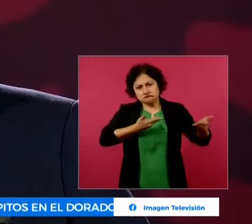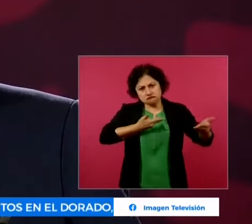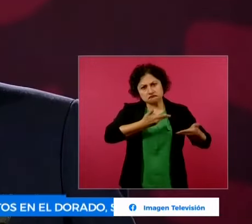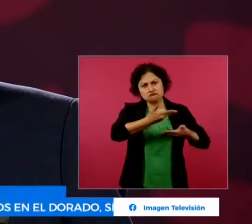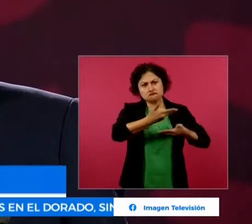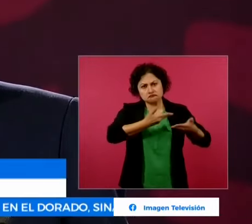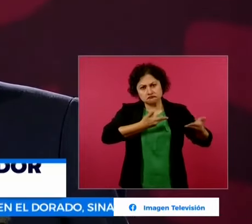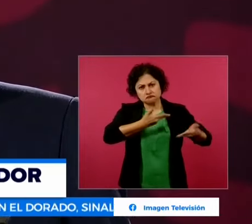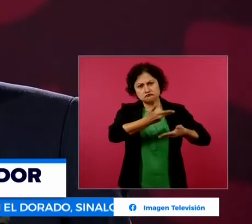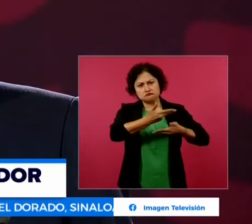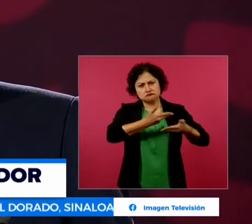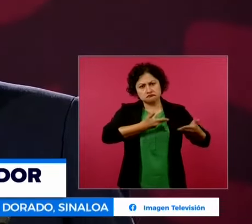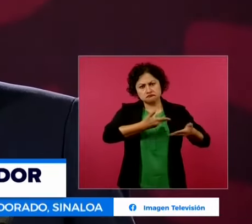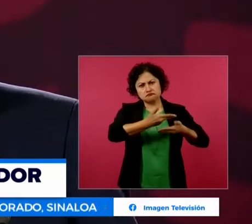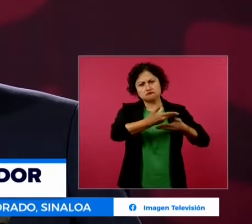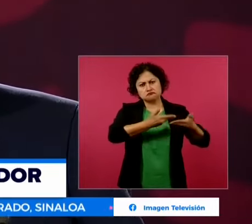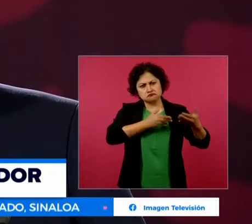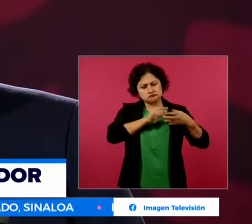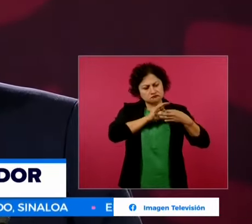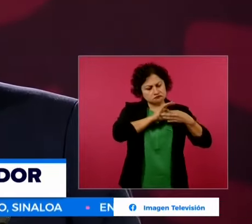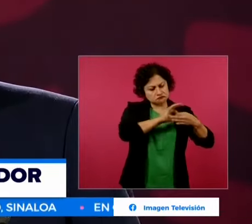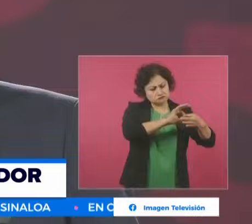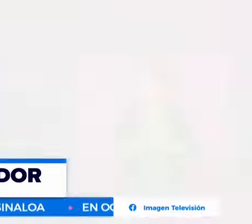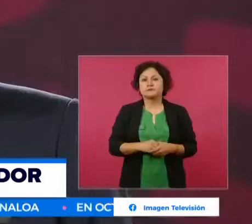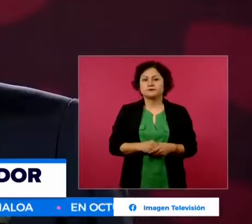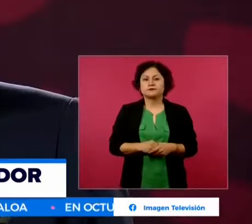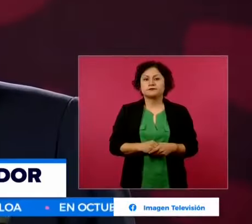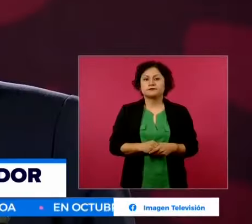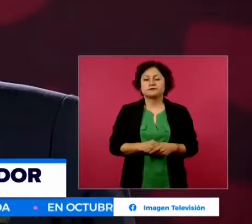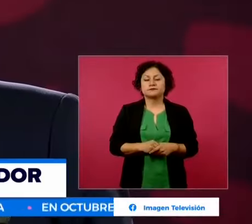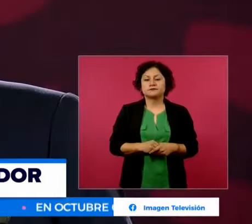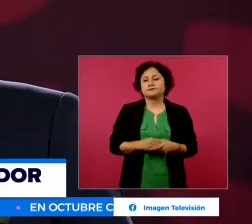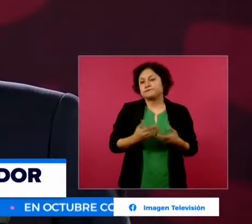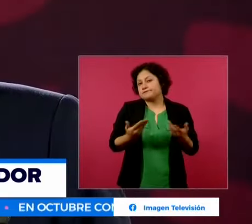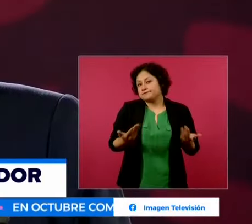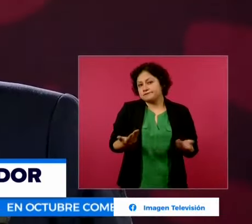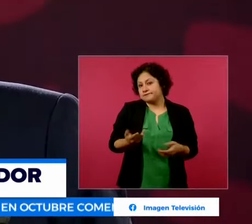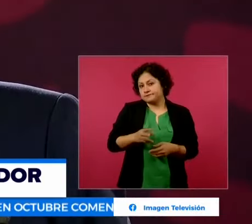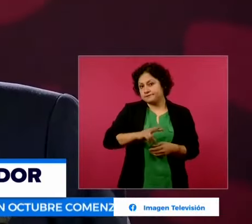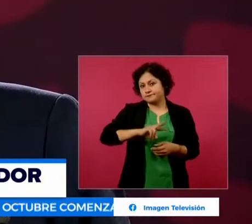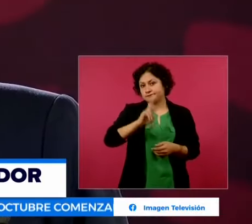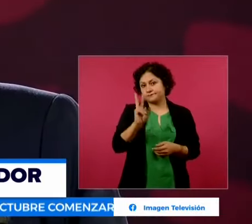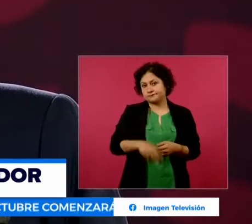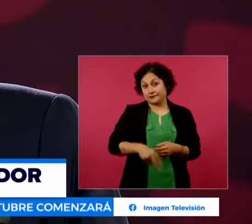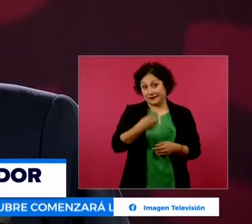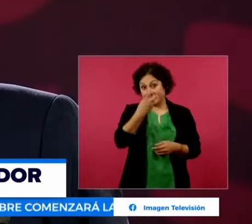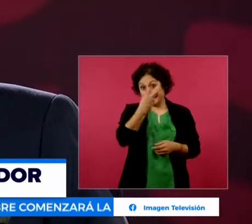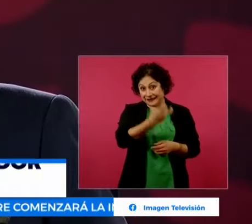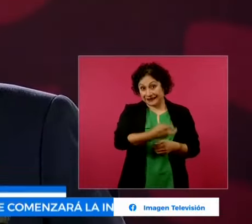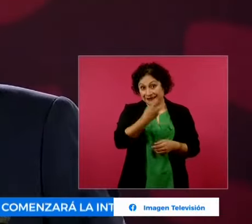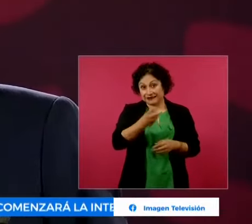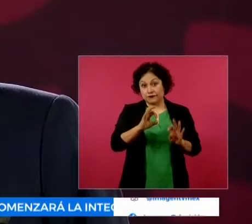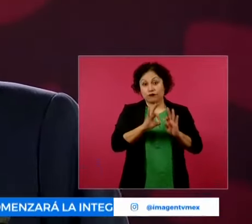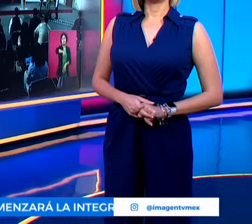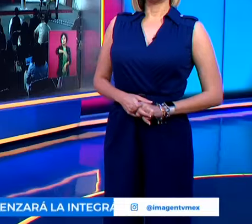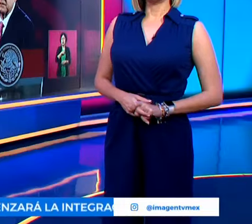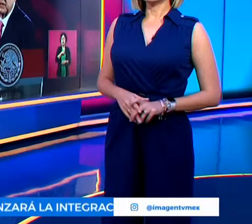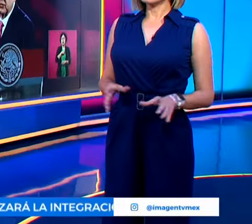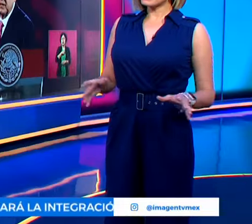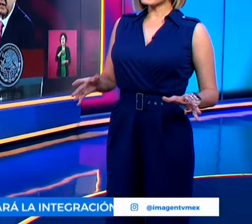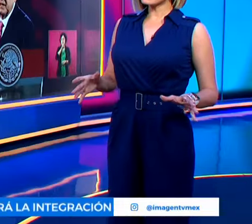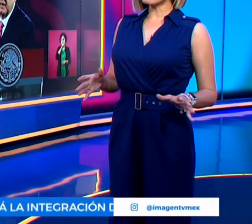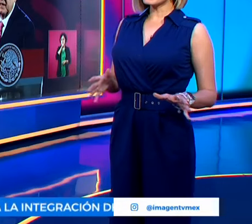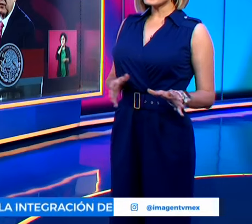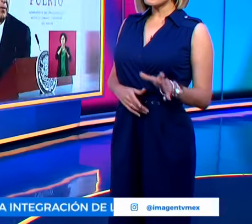estamos trabajando de manera conjunta y no es ese el modito. Y